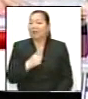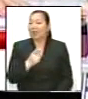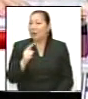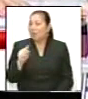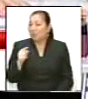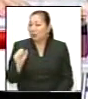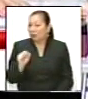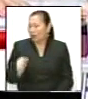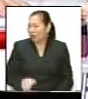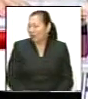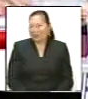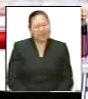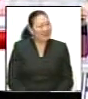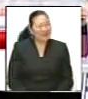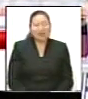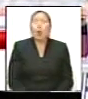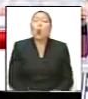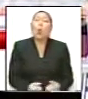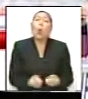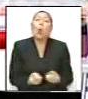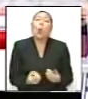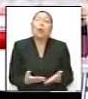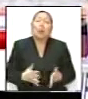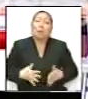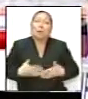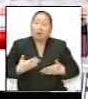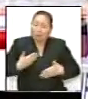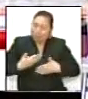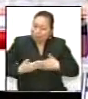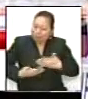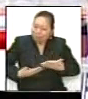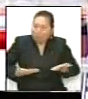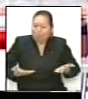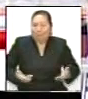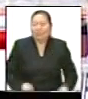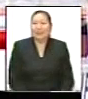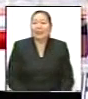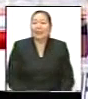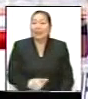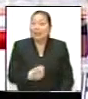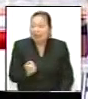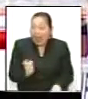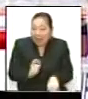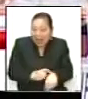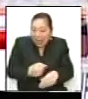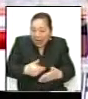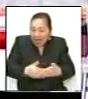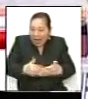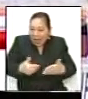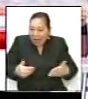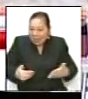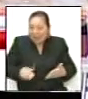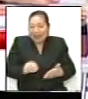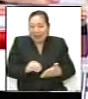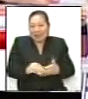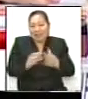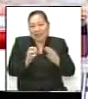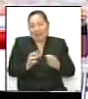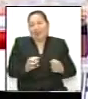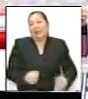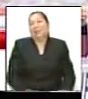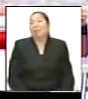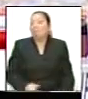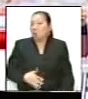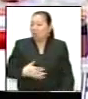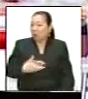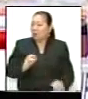100.000 soles. ¿Cuánto hubiéramos podido avanzar, Presidenta, si en su momento se hubiera tomado la decisión de